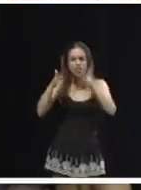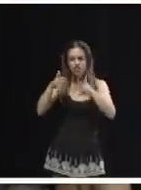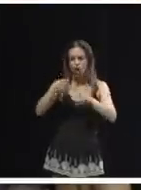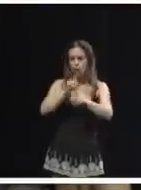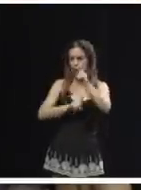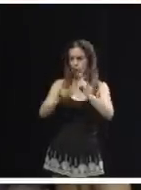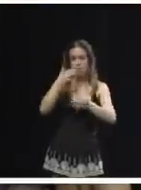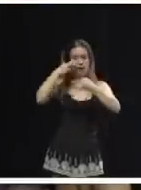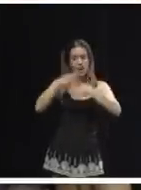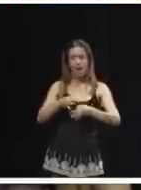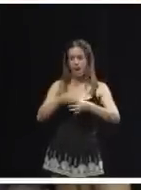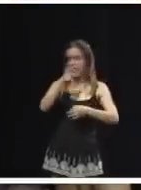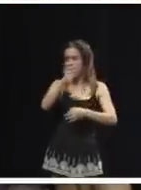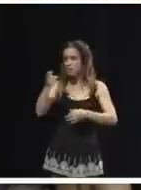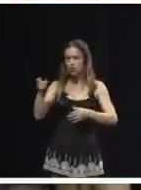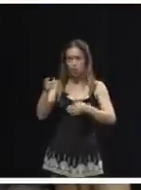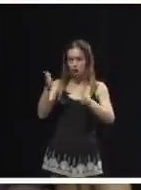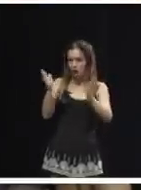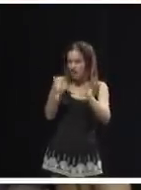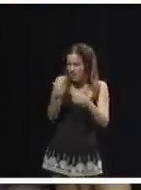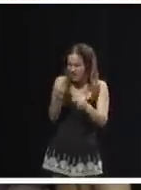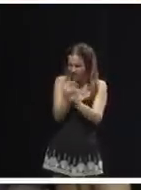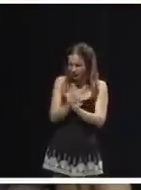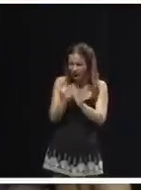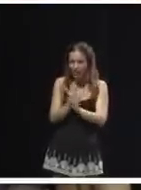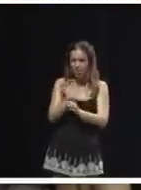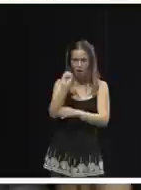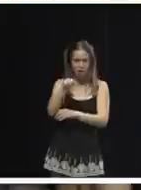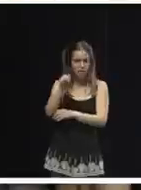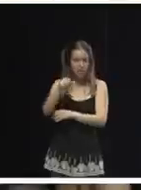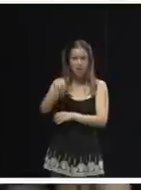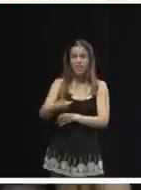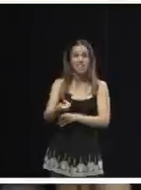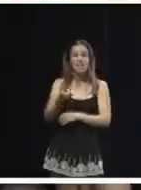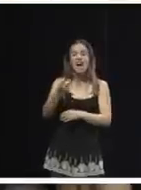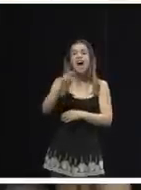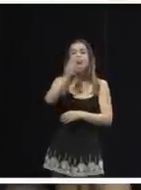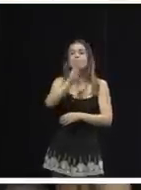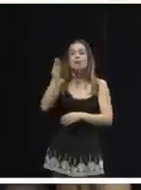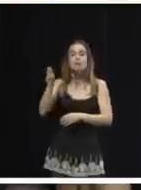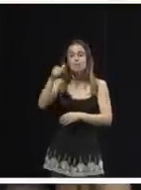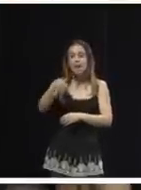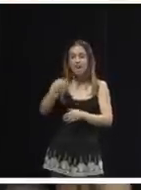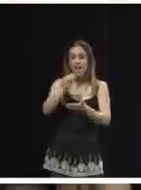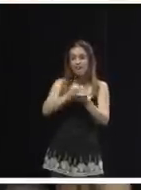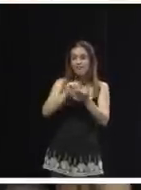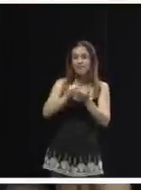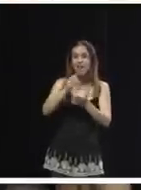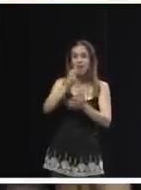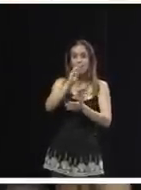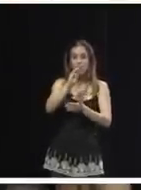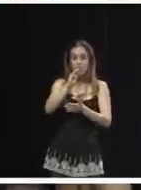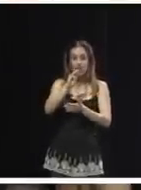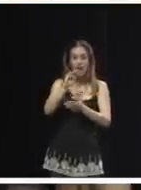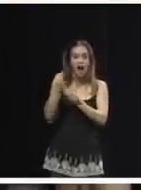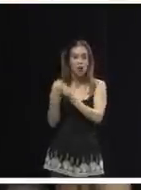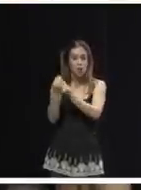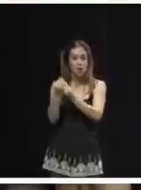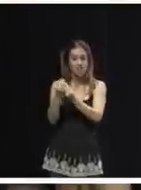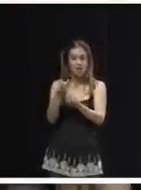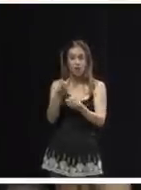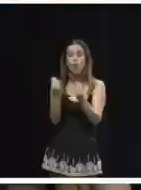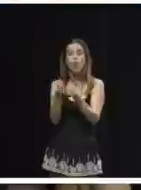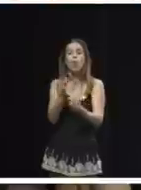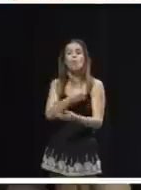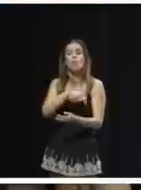que sí, que hay futuro, que no vamos a dejar escribirle ni al Partido Popular, ni al Partido Popular, acompañado de Vox,